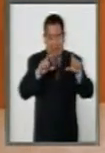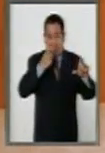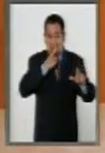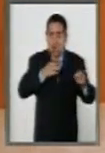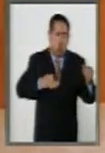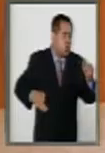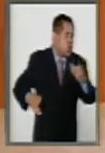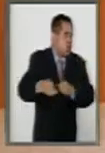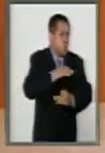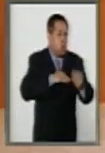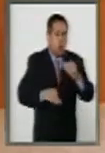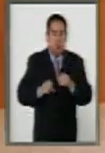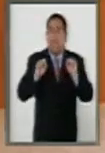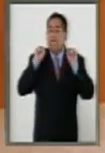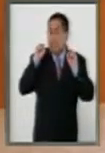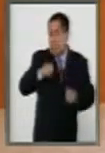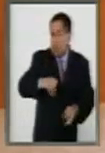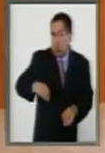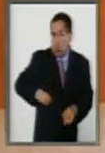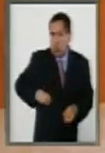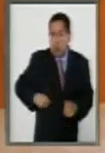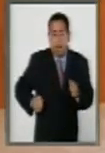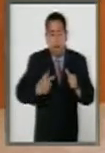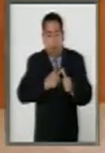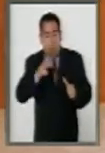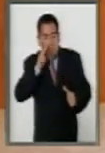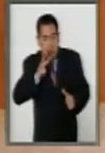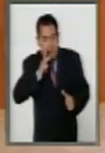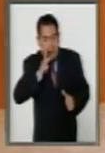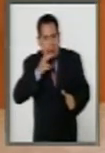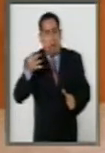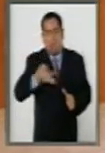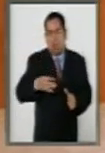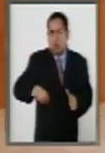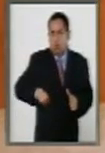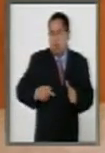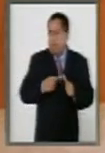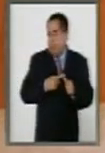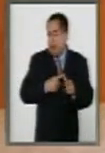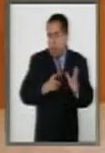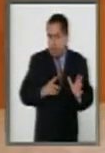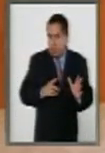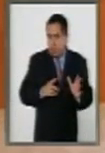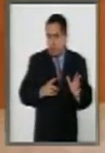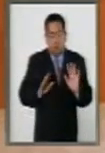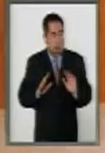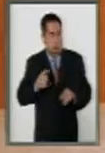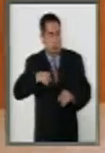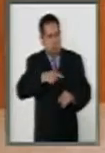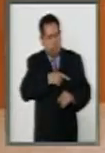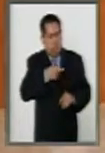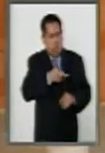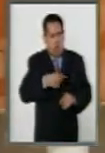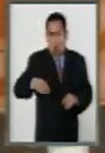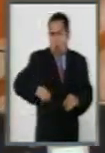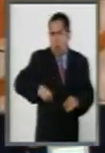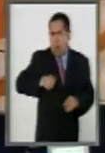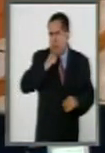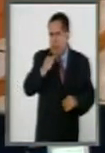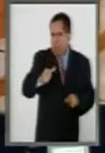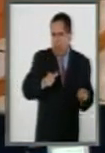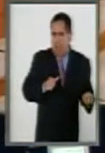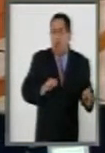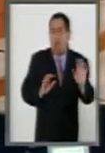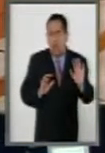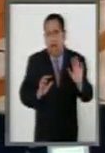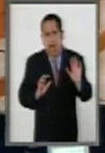hasta que se pruebe lo contrario. En este sentido, ¿por qué a alguien que se presume inocente se le limita en el goce de